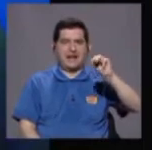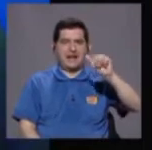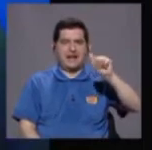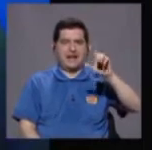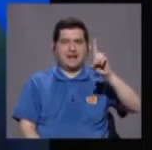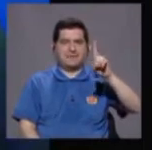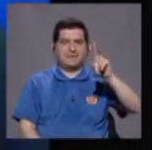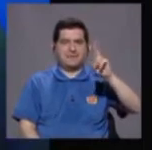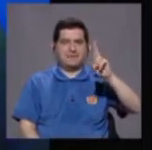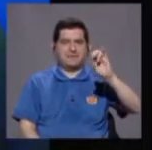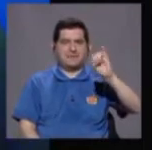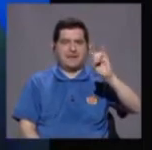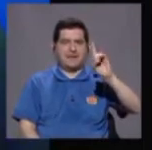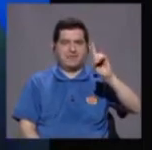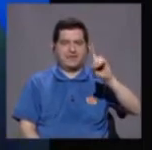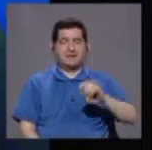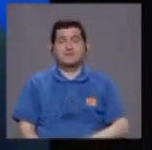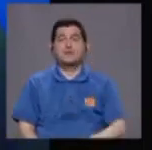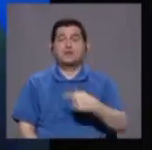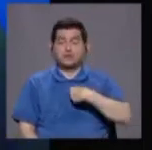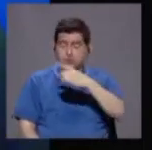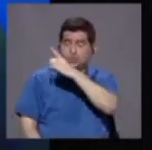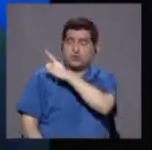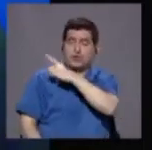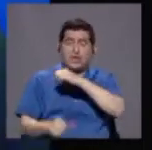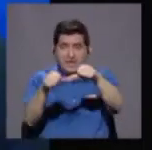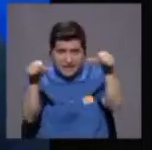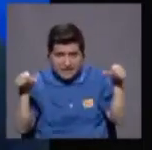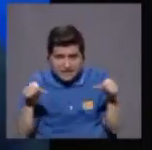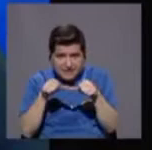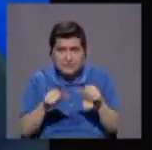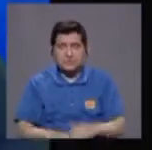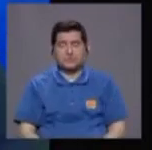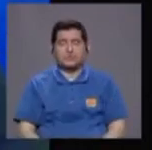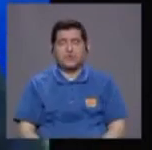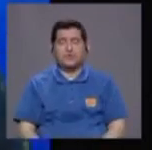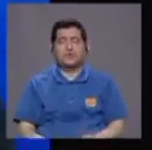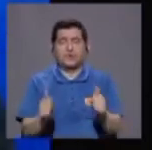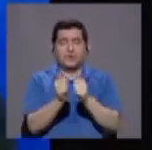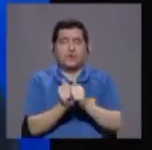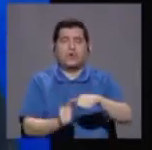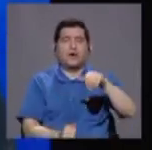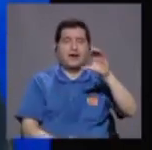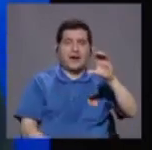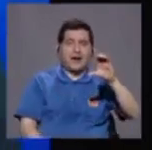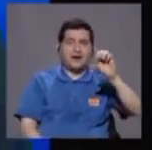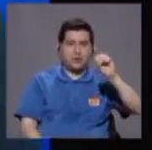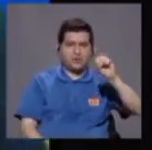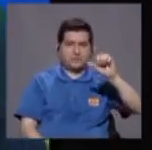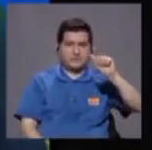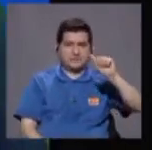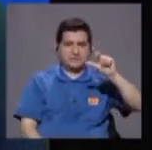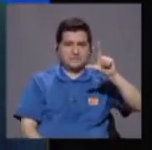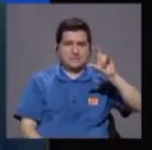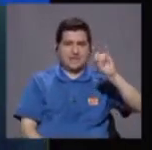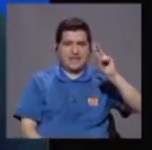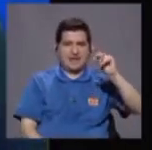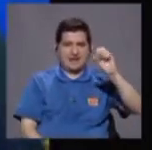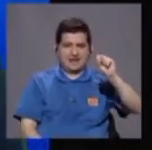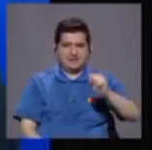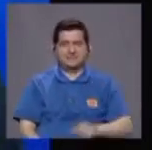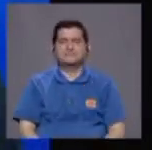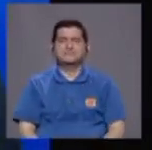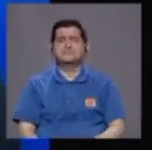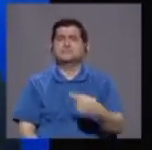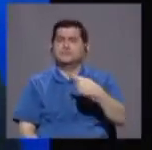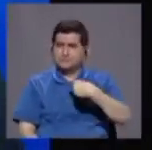como director de área en el área de Carlos Salinas de Gortari. Y bueno,